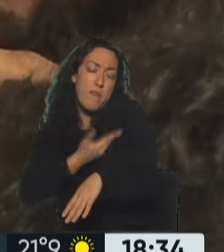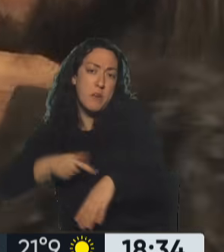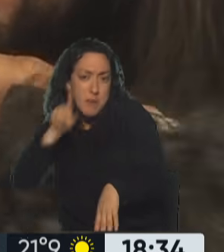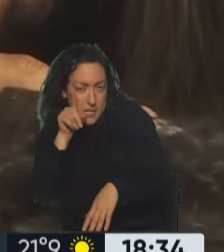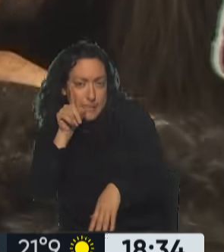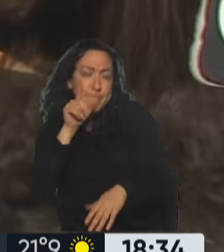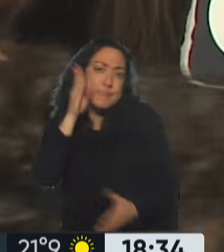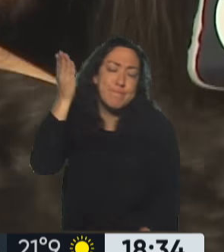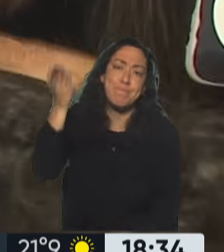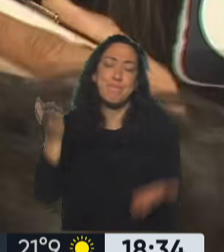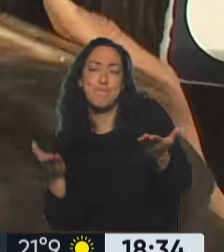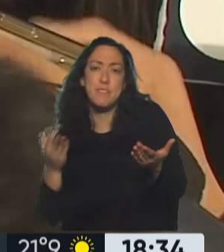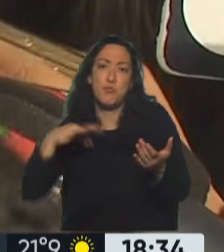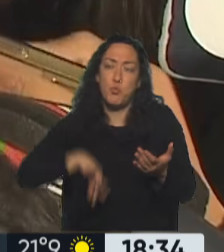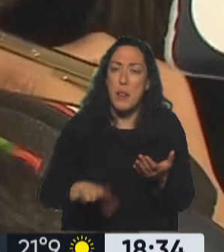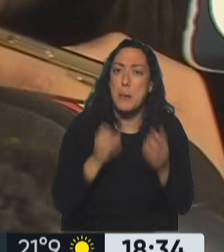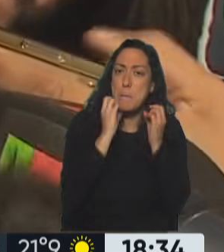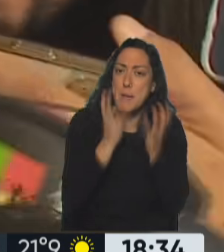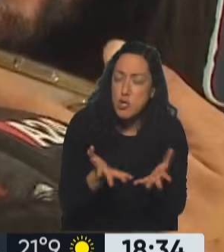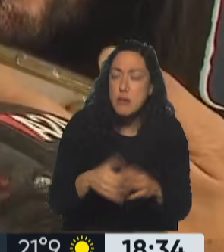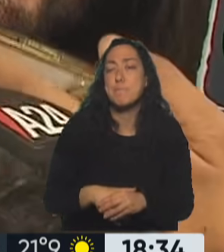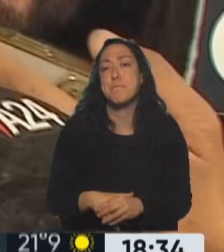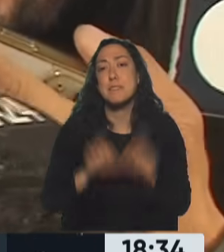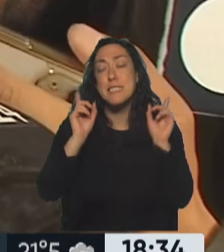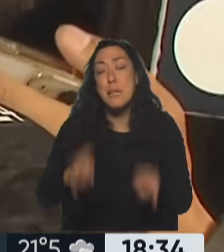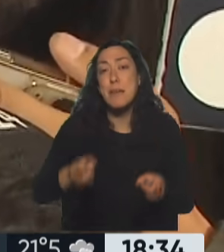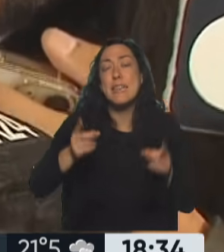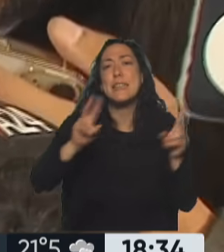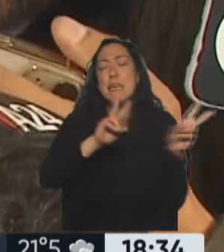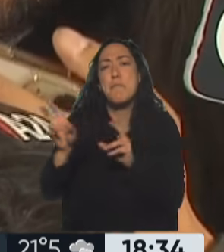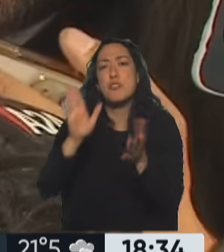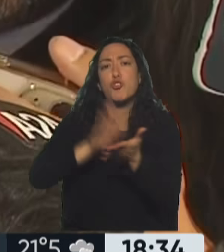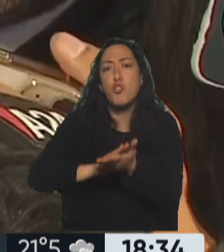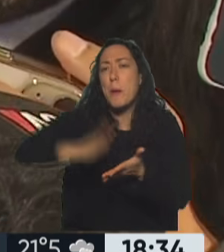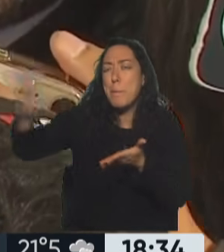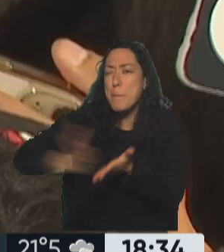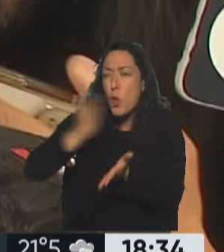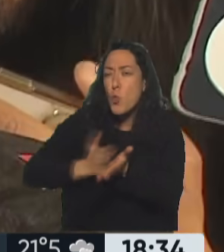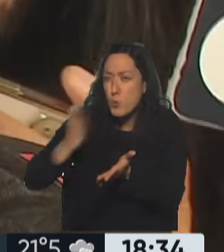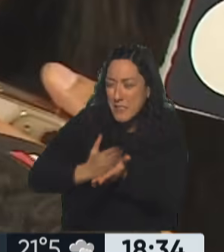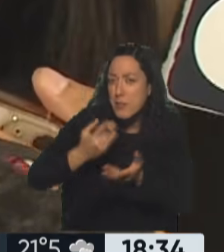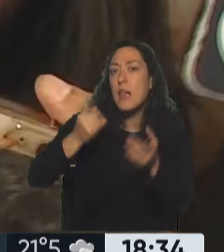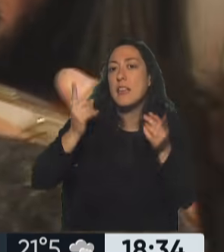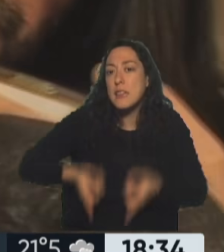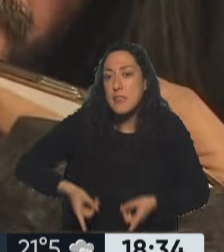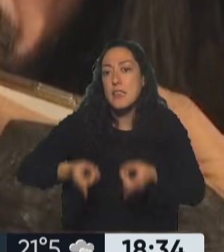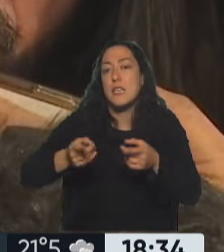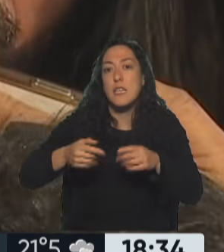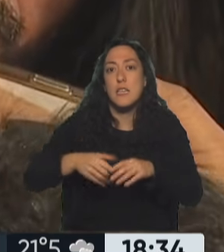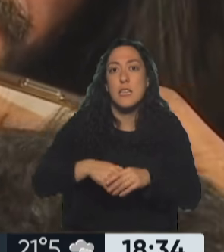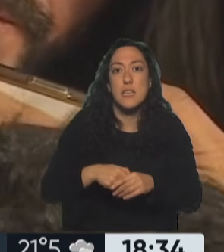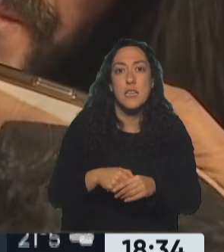Argentina, digamos, en los salarios, que estamos mirando temas de productividad y que queremos sostener y defender las pymes, y para